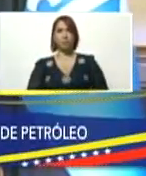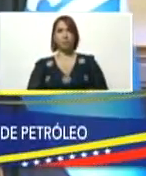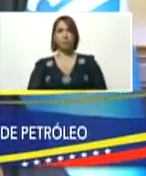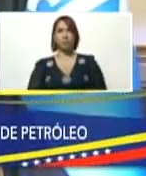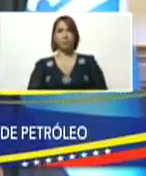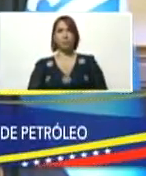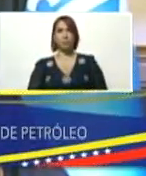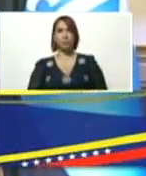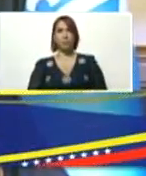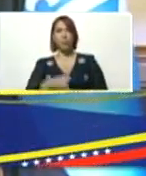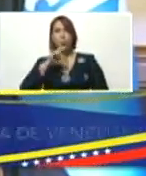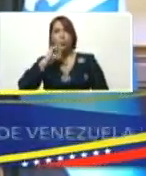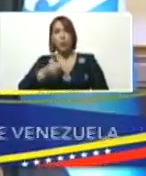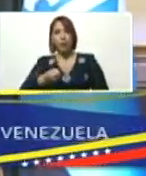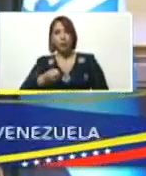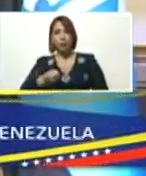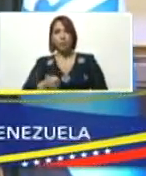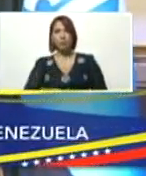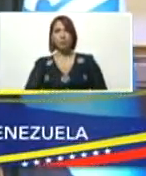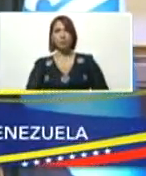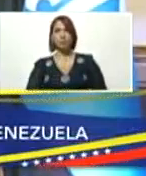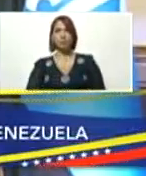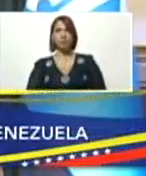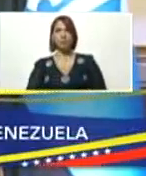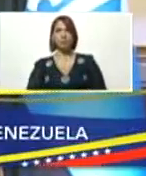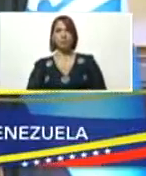en Ucrania.